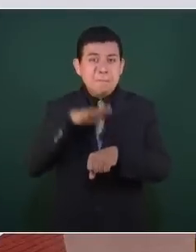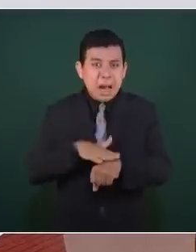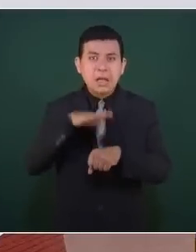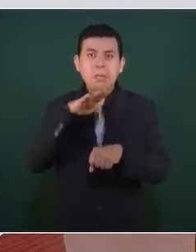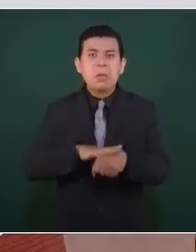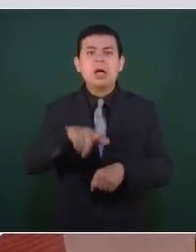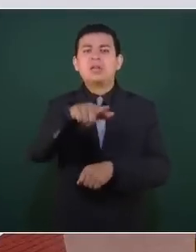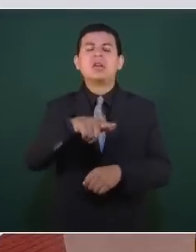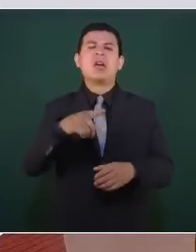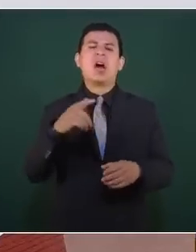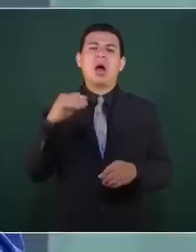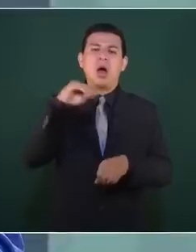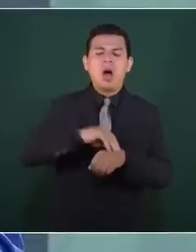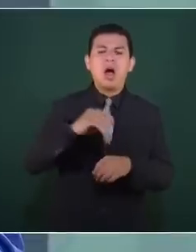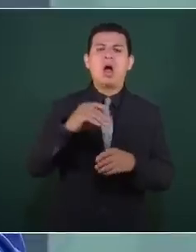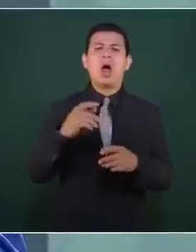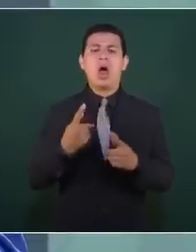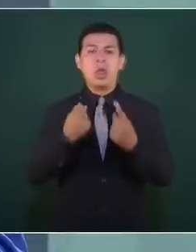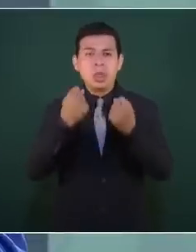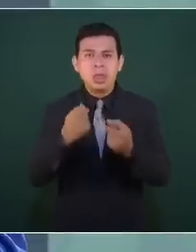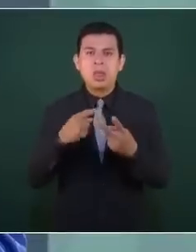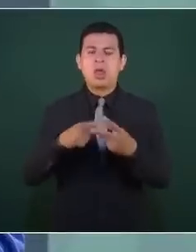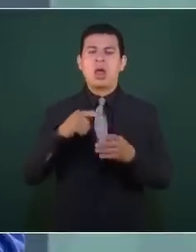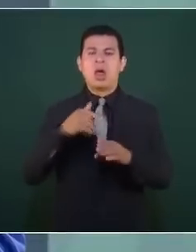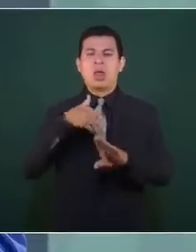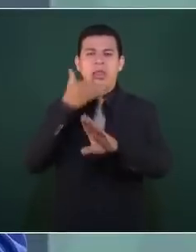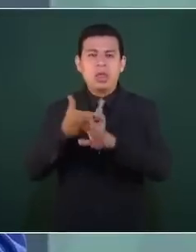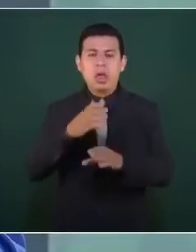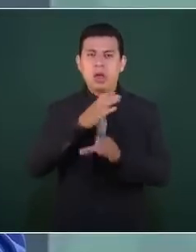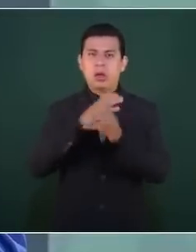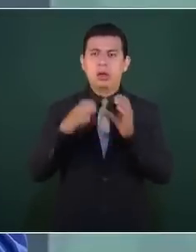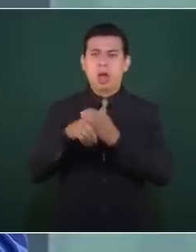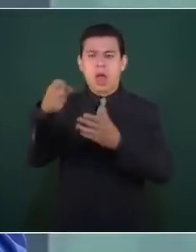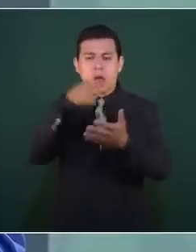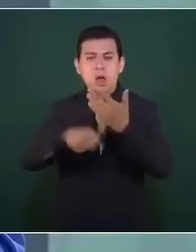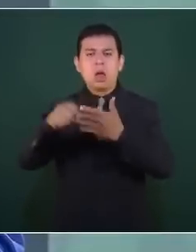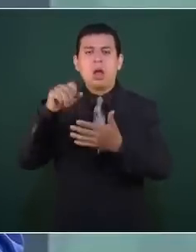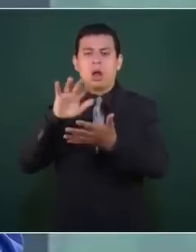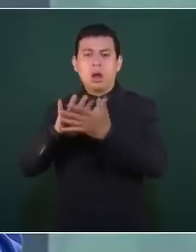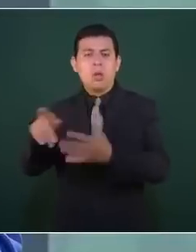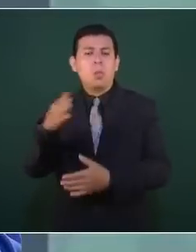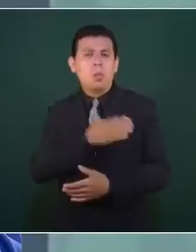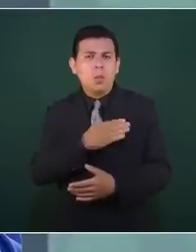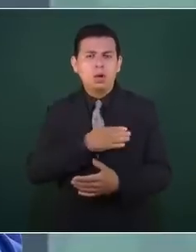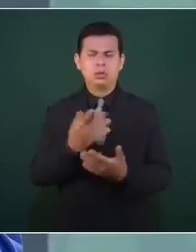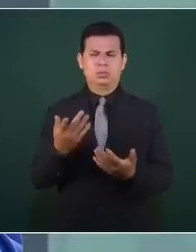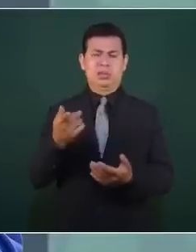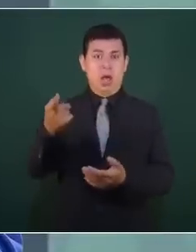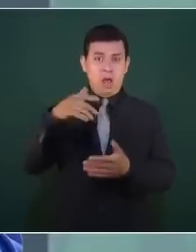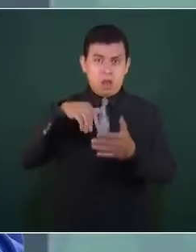injusticias y que no estén en la cárcel quienes no deben